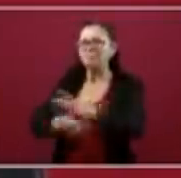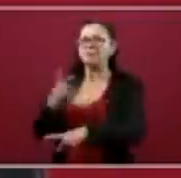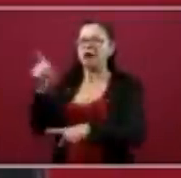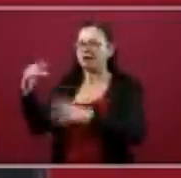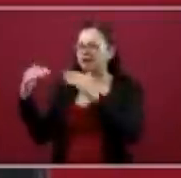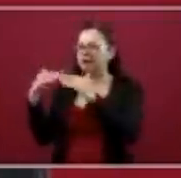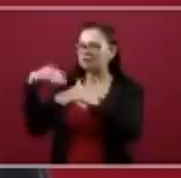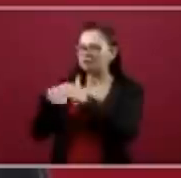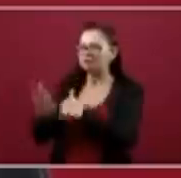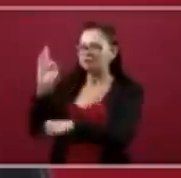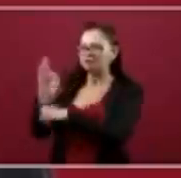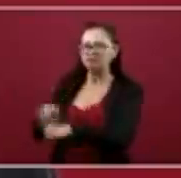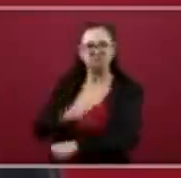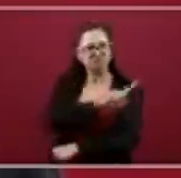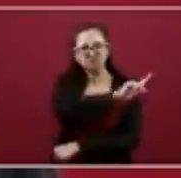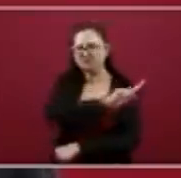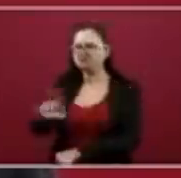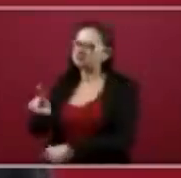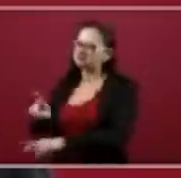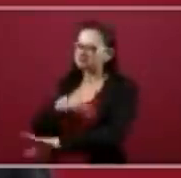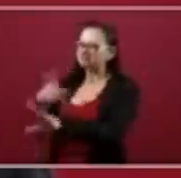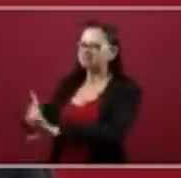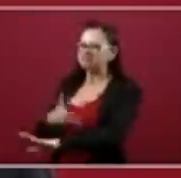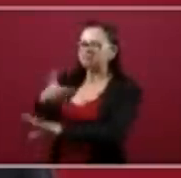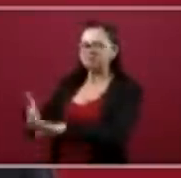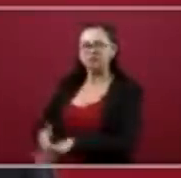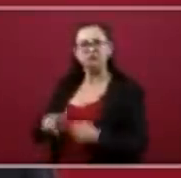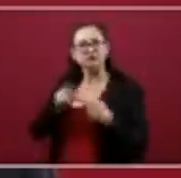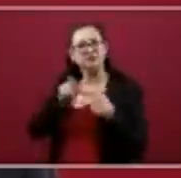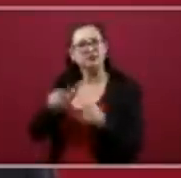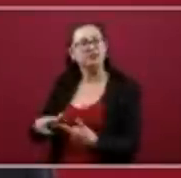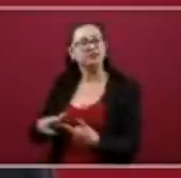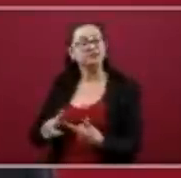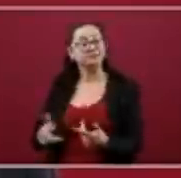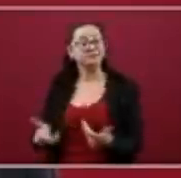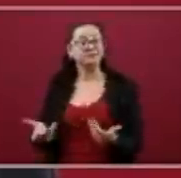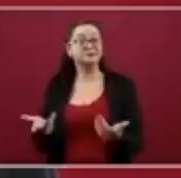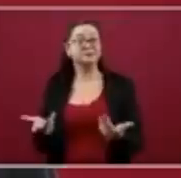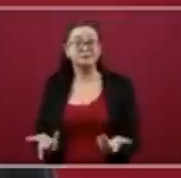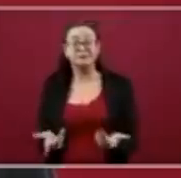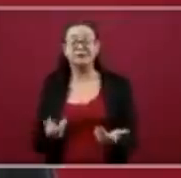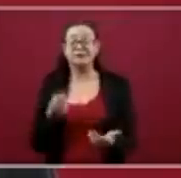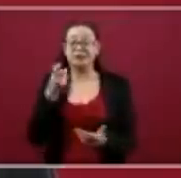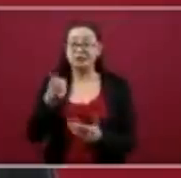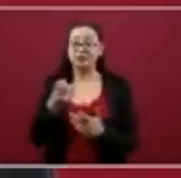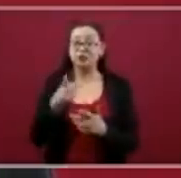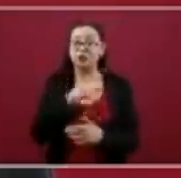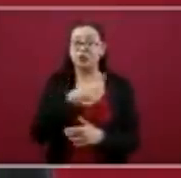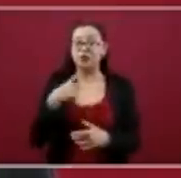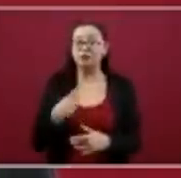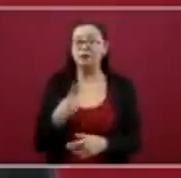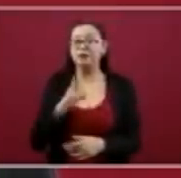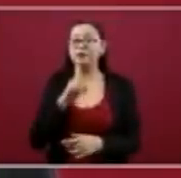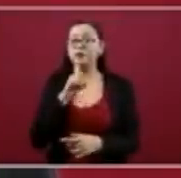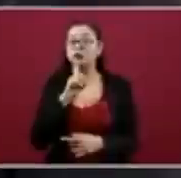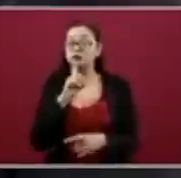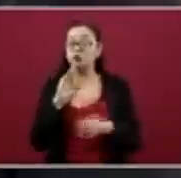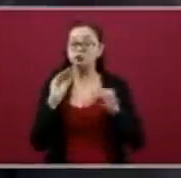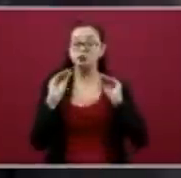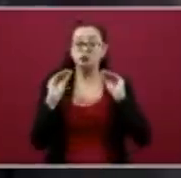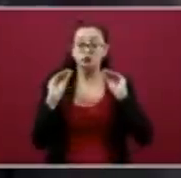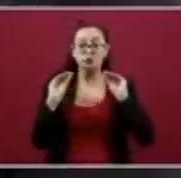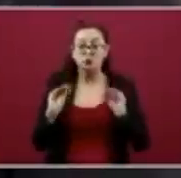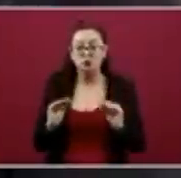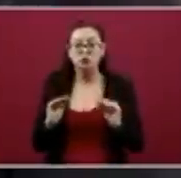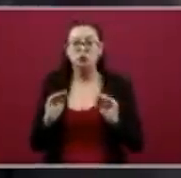agrediendo. Entonces, son criterios. Tiene que haber sigilo, tiene que